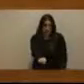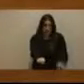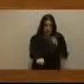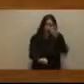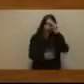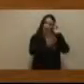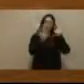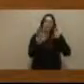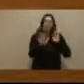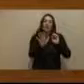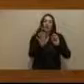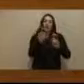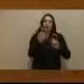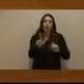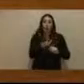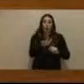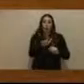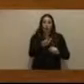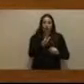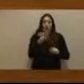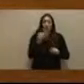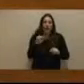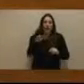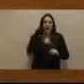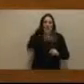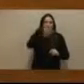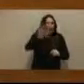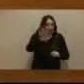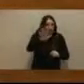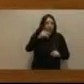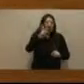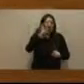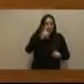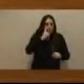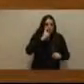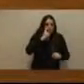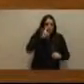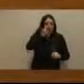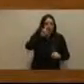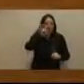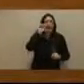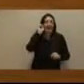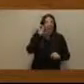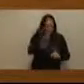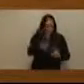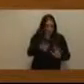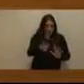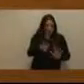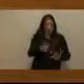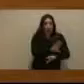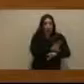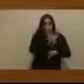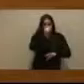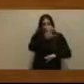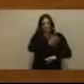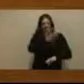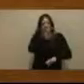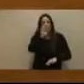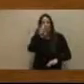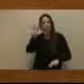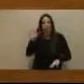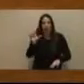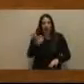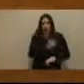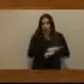de 2014, y voy a repetir la fecha, el 5 de junio de 2014, el consejero señor Torre del Gobierno del señor Javier